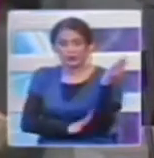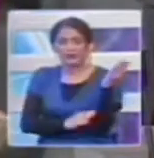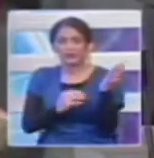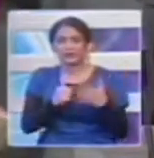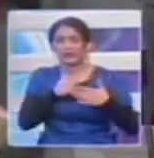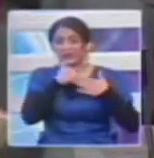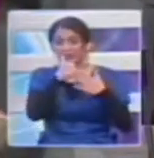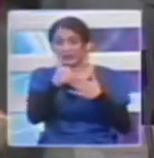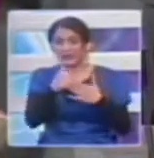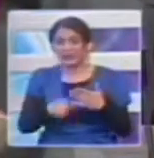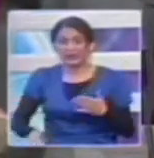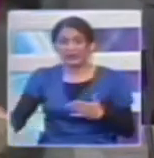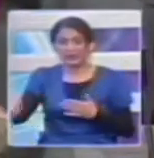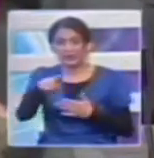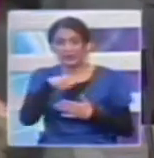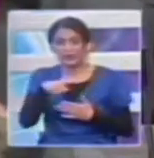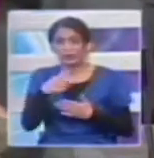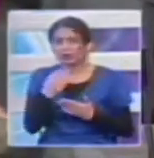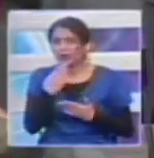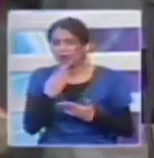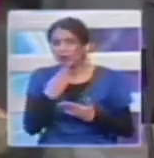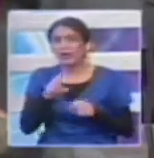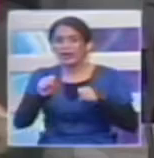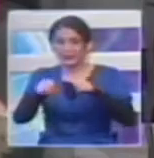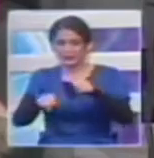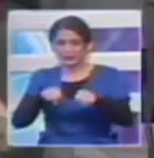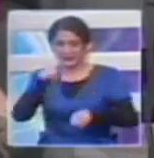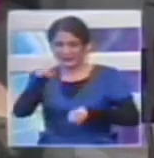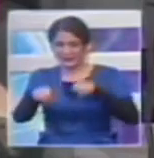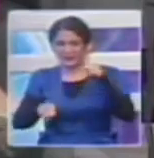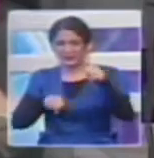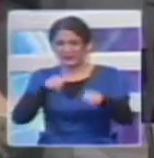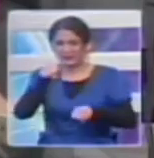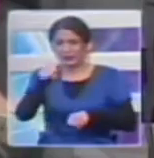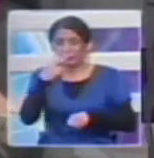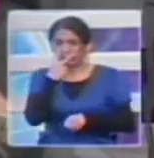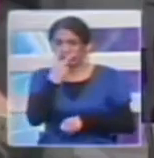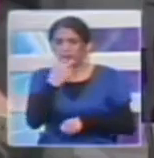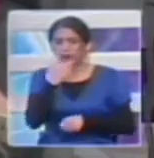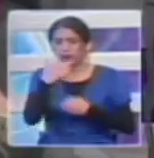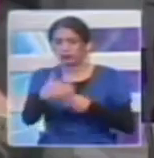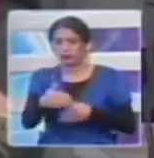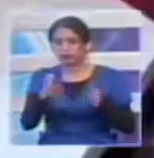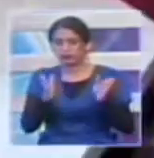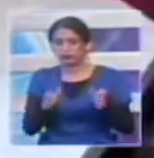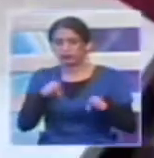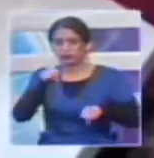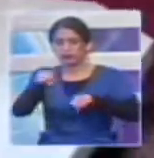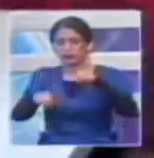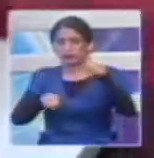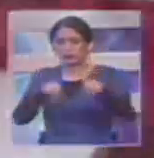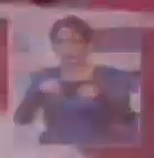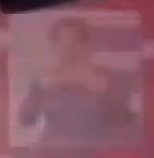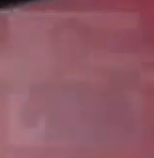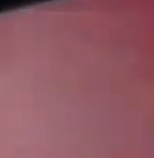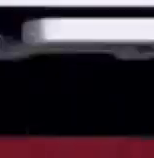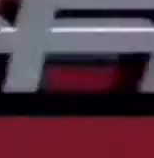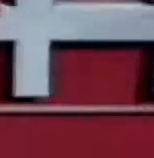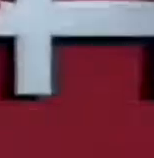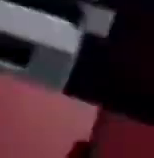a las necesidades de la industria de bicicletas. Conozcamos el primer laboratorio de bicicletas.